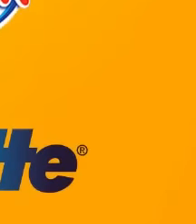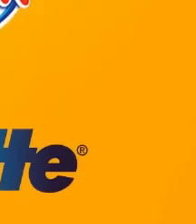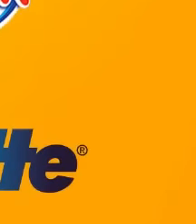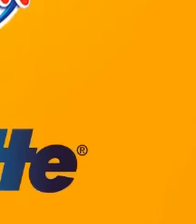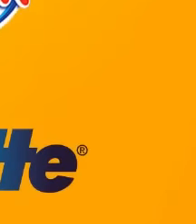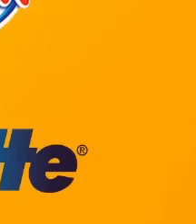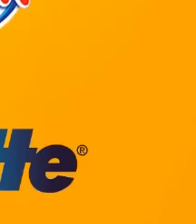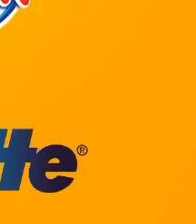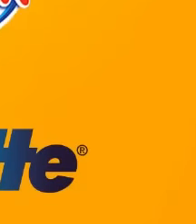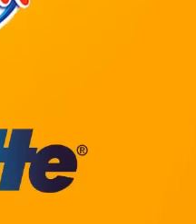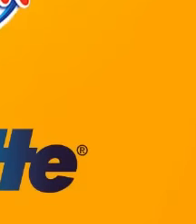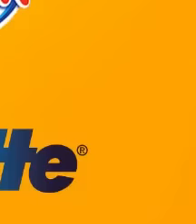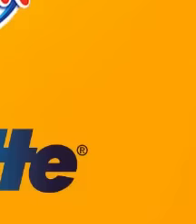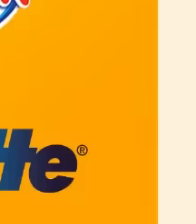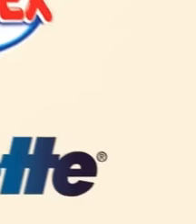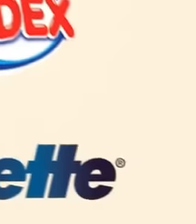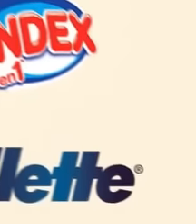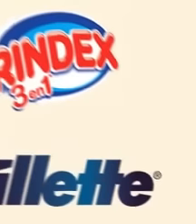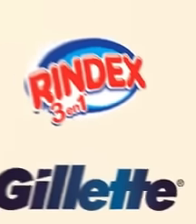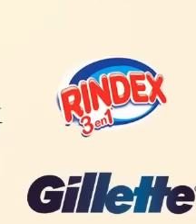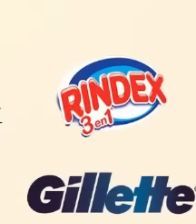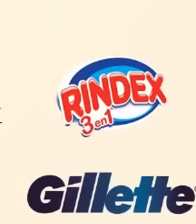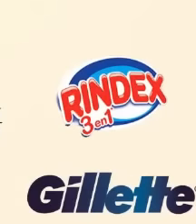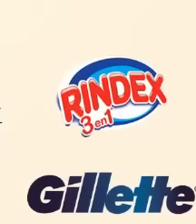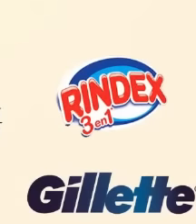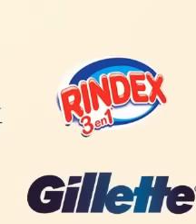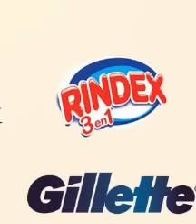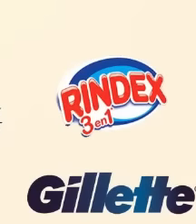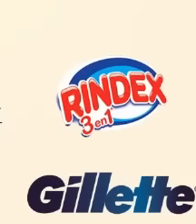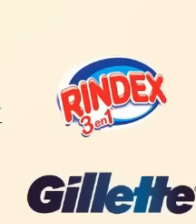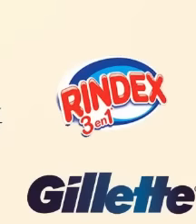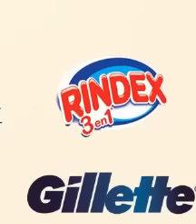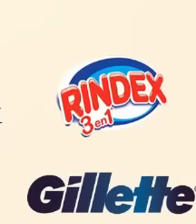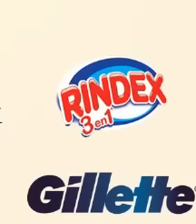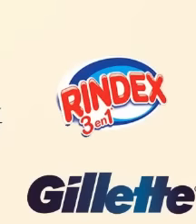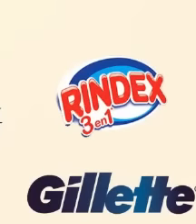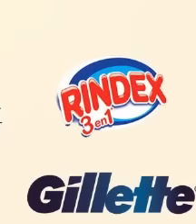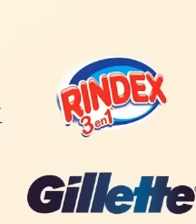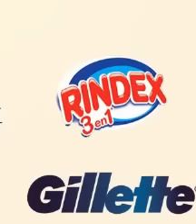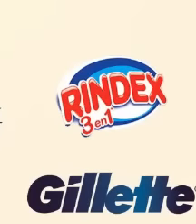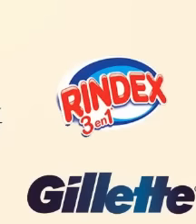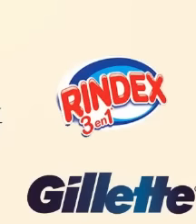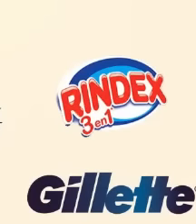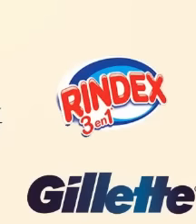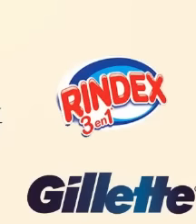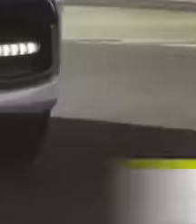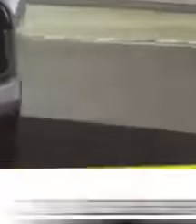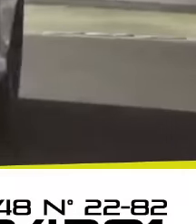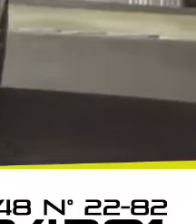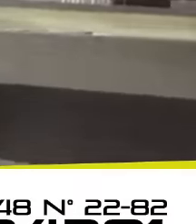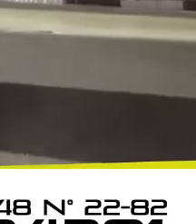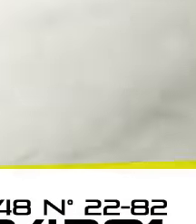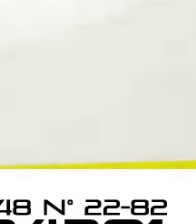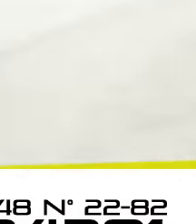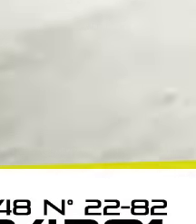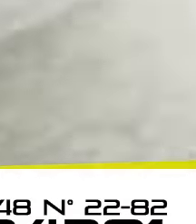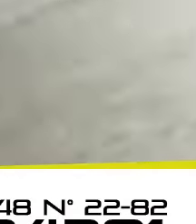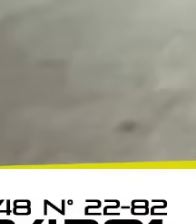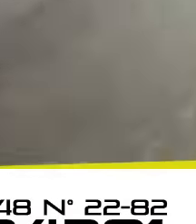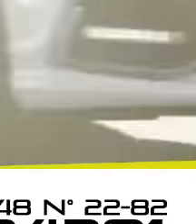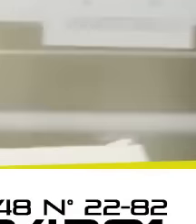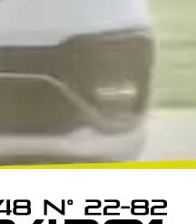Procter, participa en el sorteo de un viaje a San Andrés para 2 personas. Autoservicio La Quinta, ¡qué bien! Acelera tu